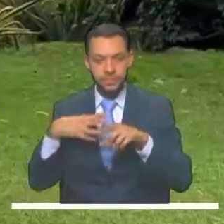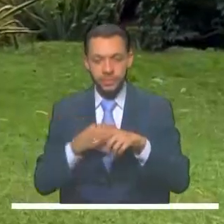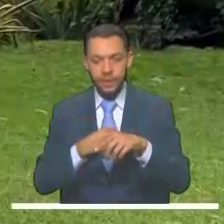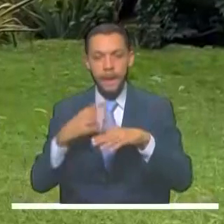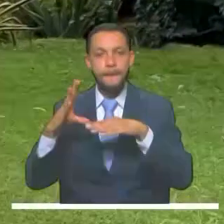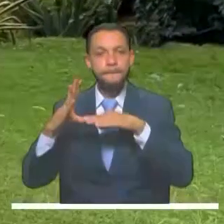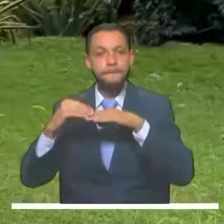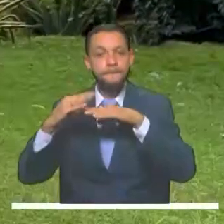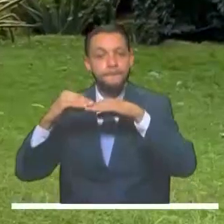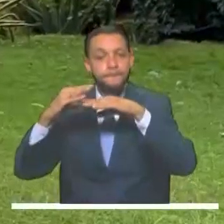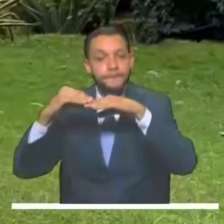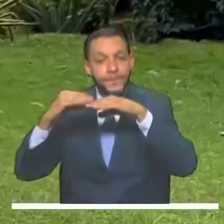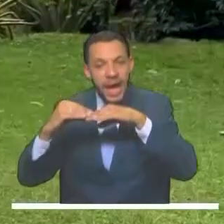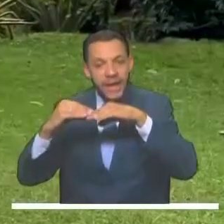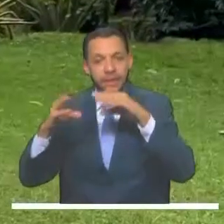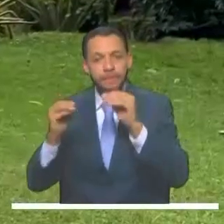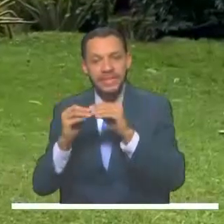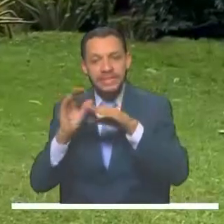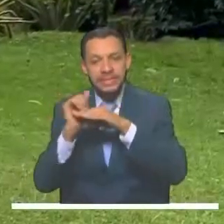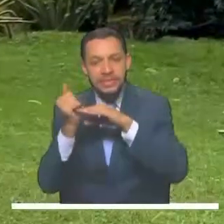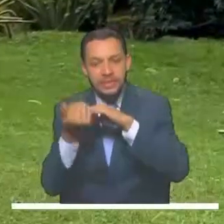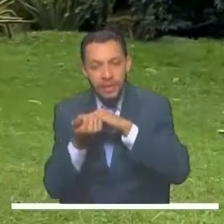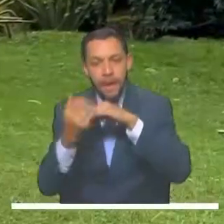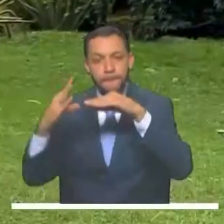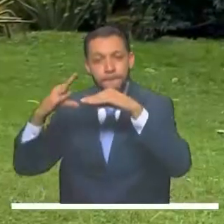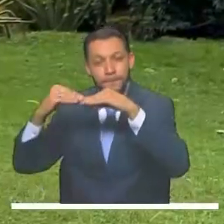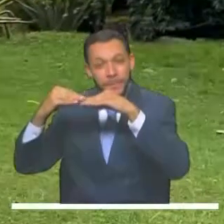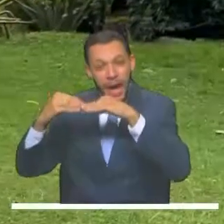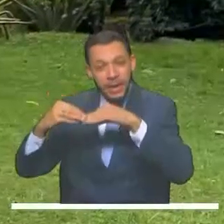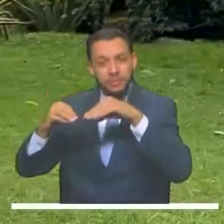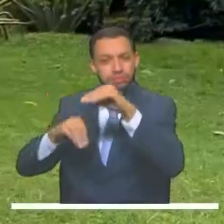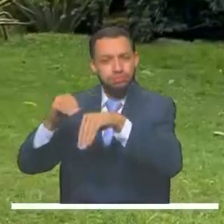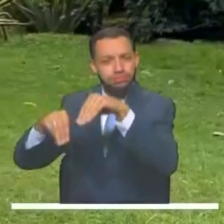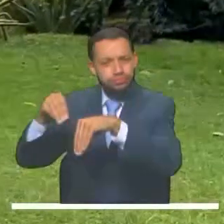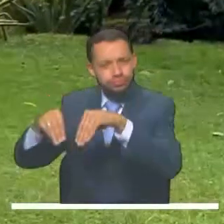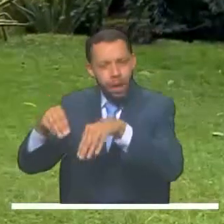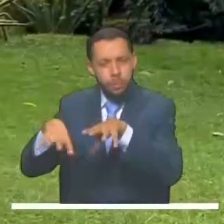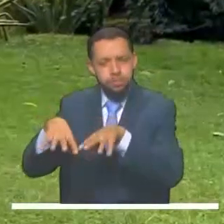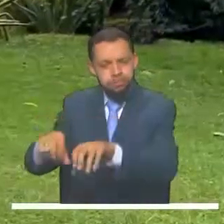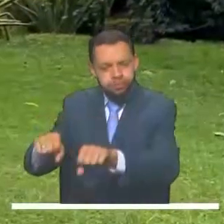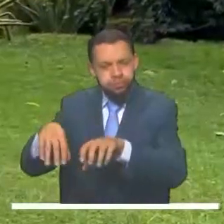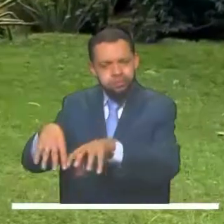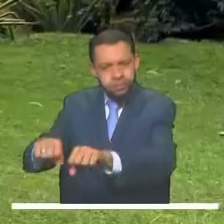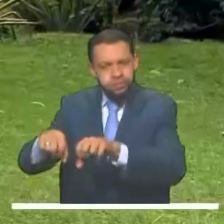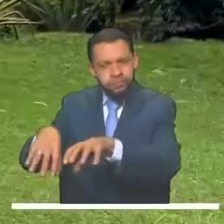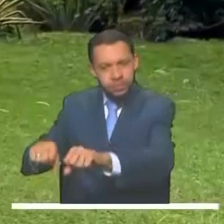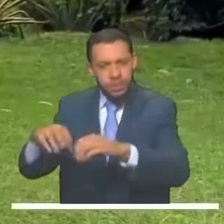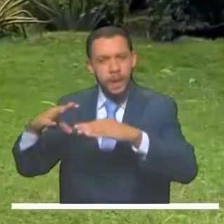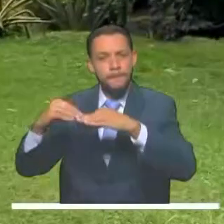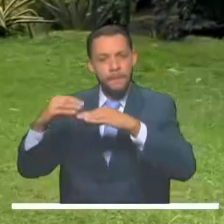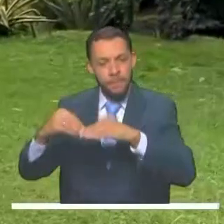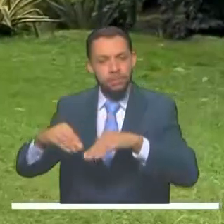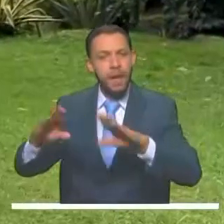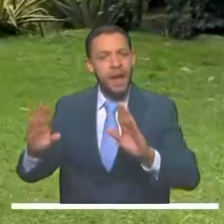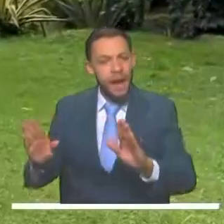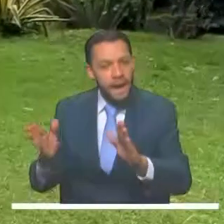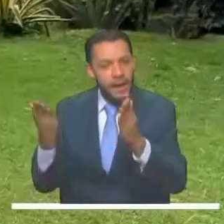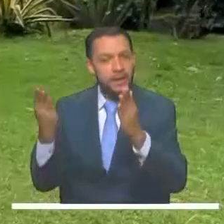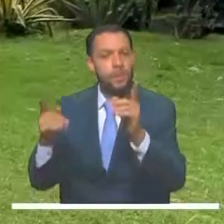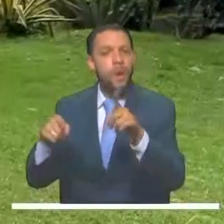consumen pan de masa madre que es verdaderamente la panadería que nos puede servir